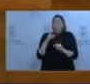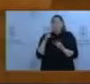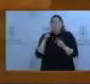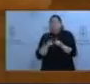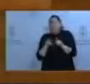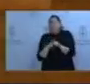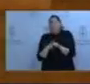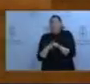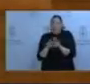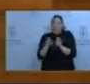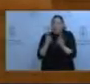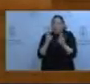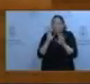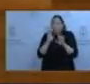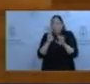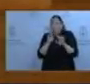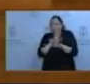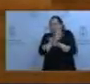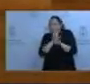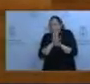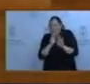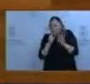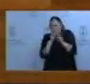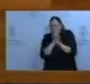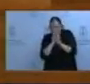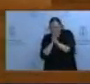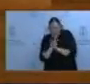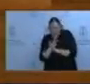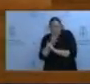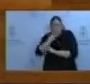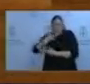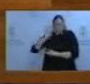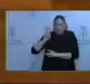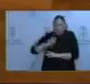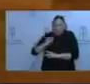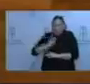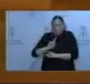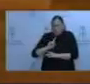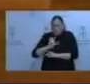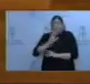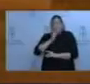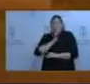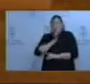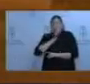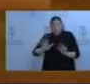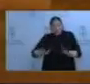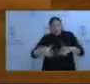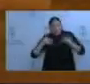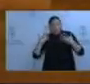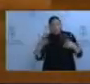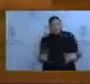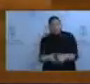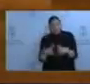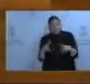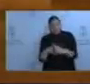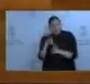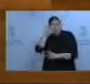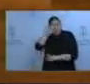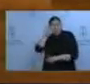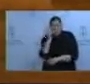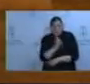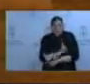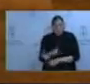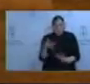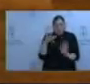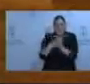misterio por lo menos para este grupo parlamentario, ¿no? Y esto ha producido sorpresas en las sociedades. No debe de extrañar a